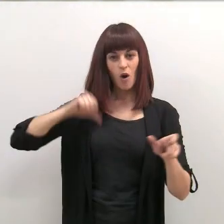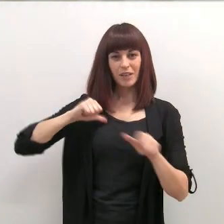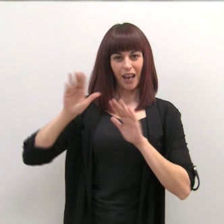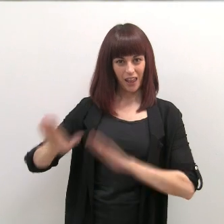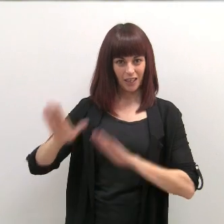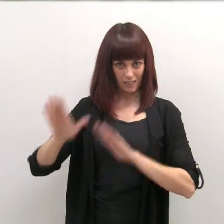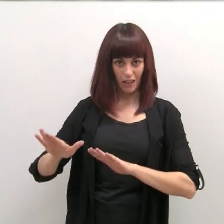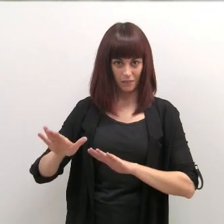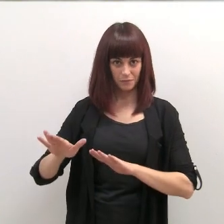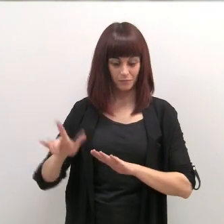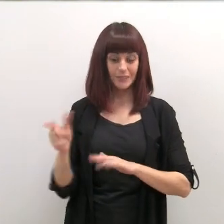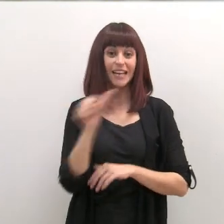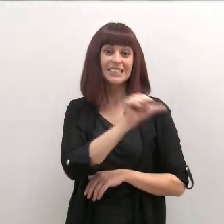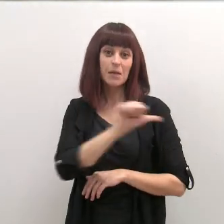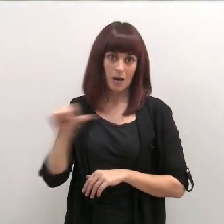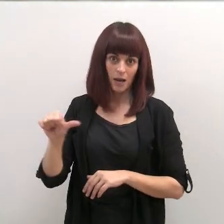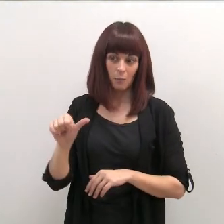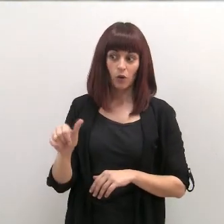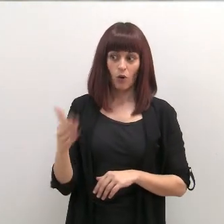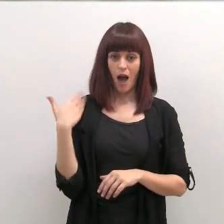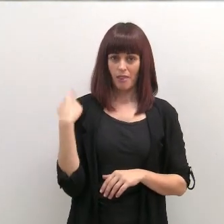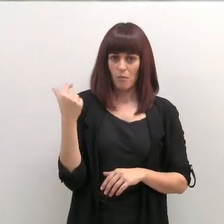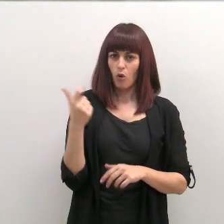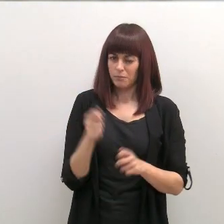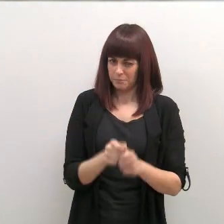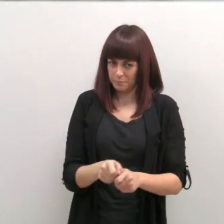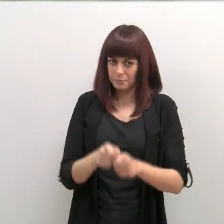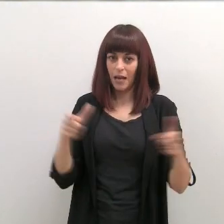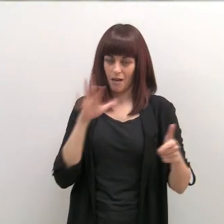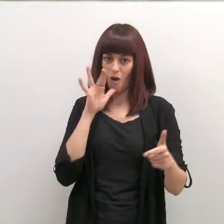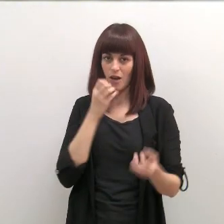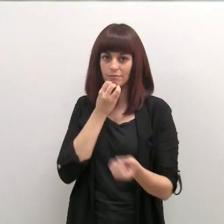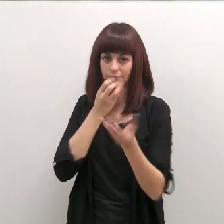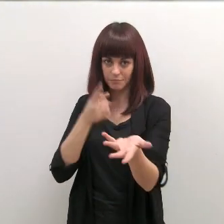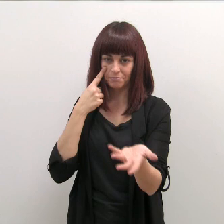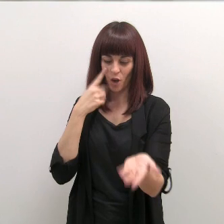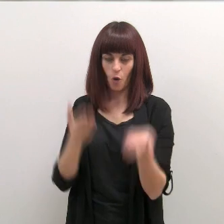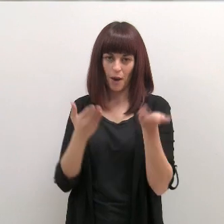esta media semanal se ha visto superada recientemente por los datos de ingresos que vamos a dar a continuación.